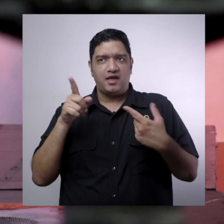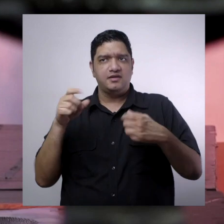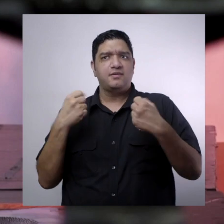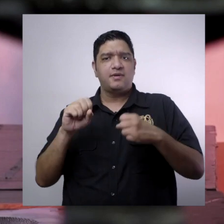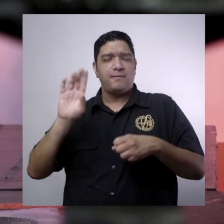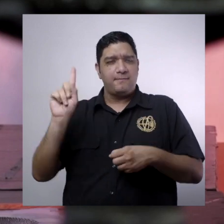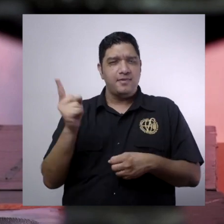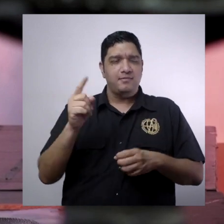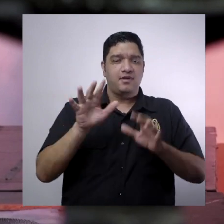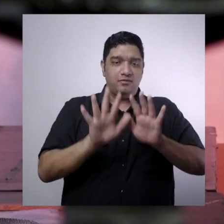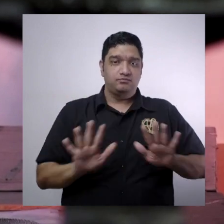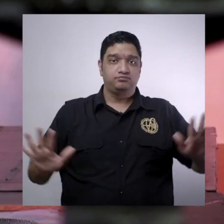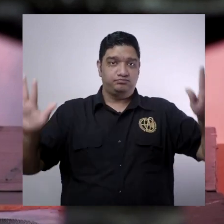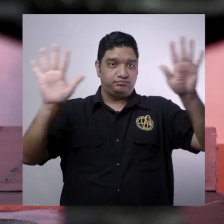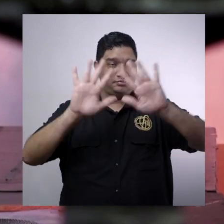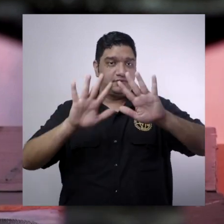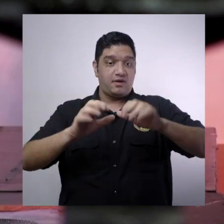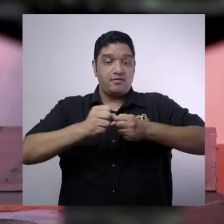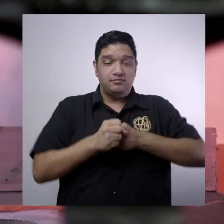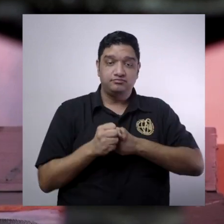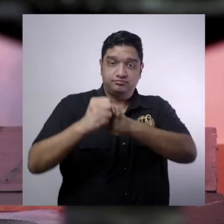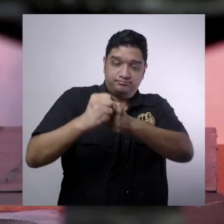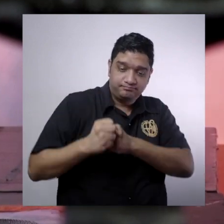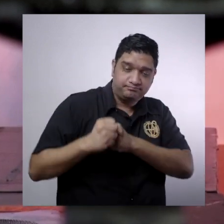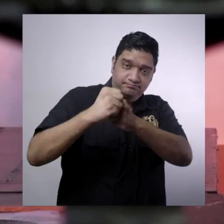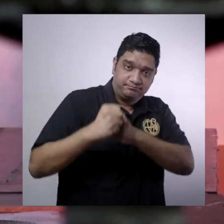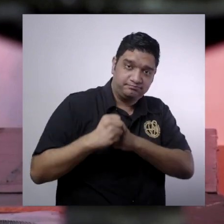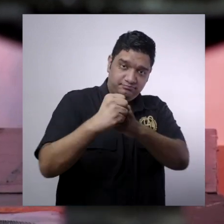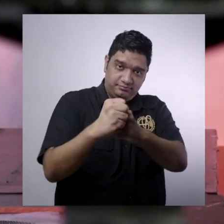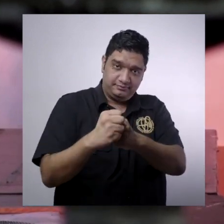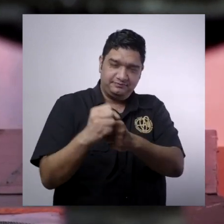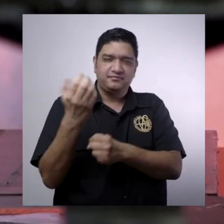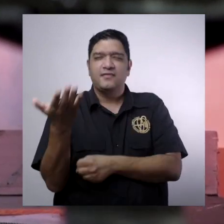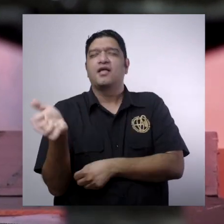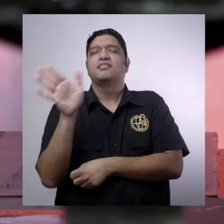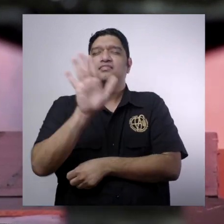madera. Y luego, pues en el año